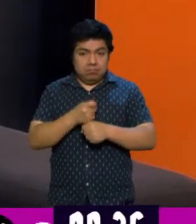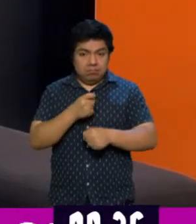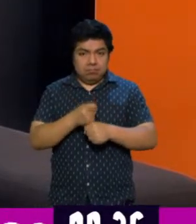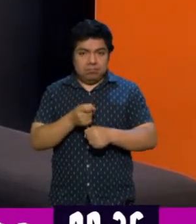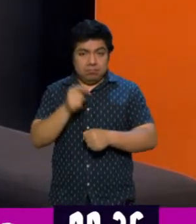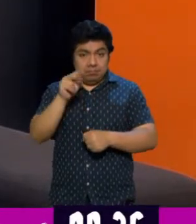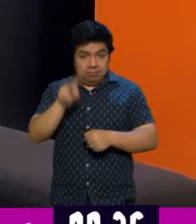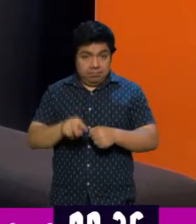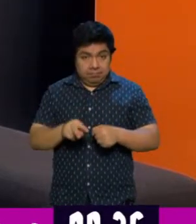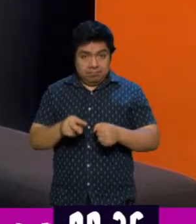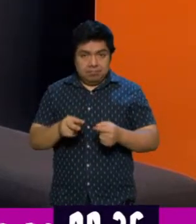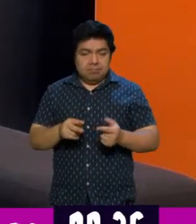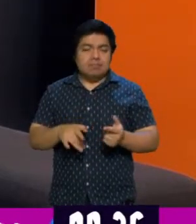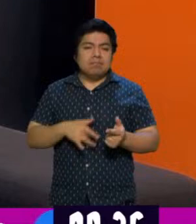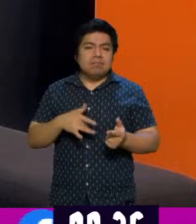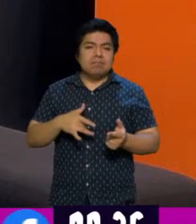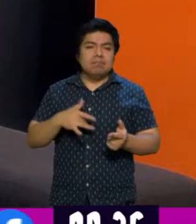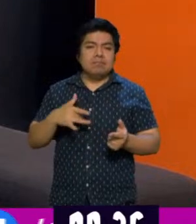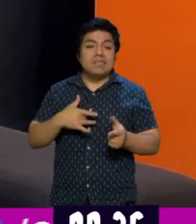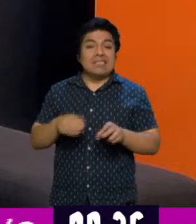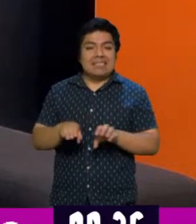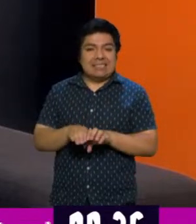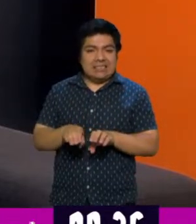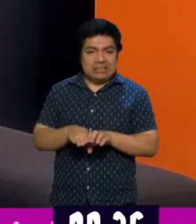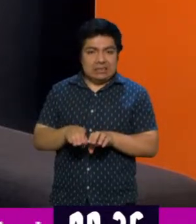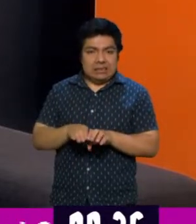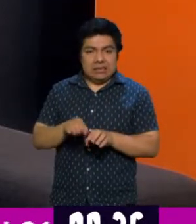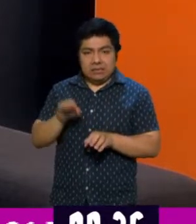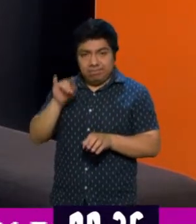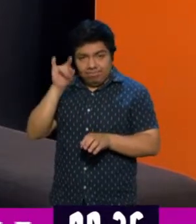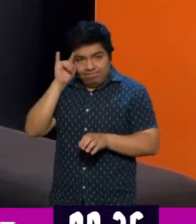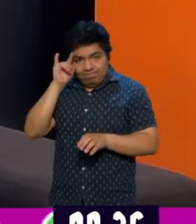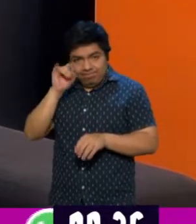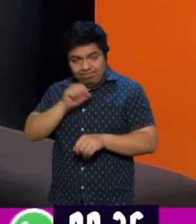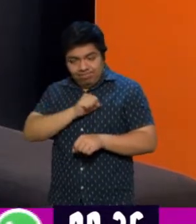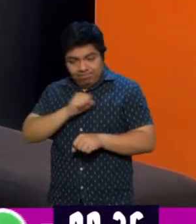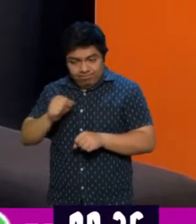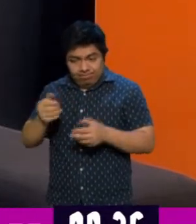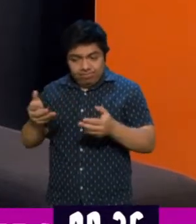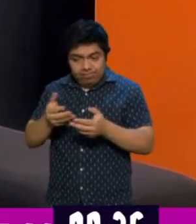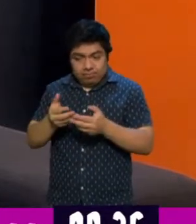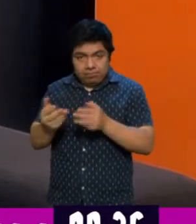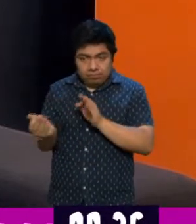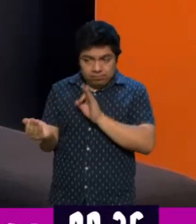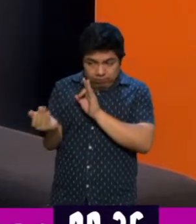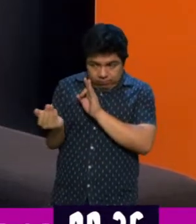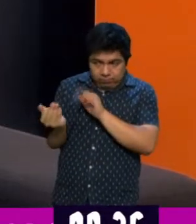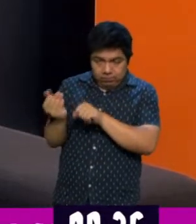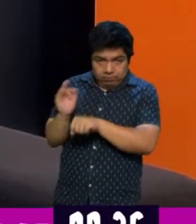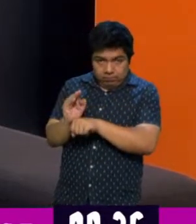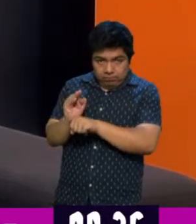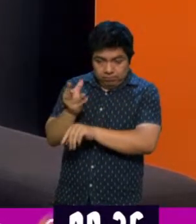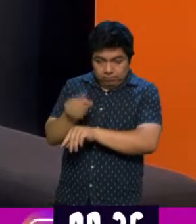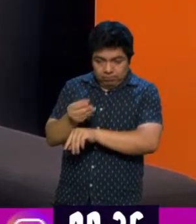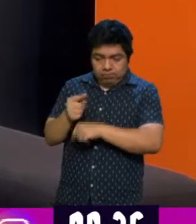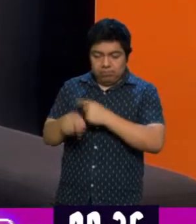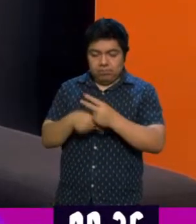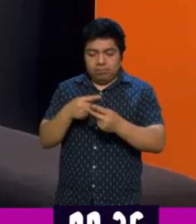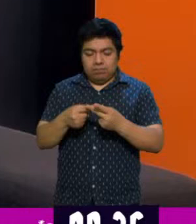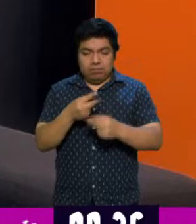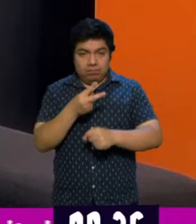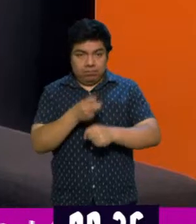falta saber cómo se produce el mal para enfrentarlo. El segundo, no hace